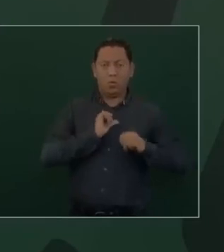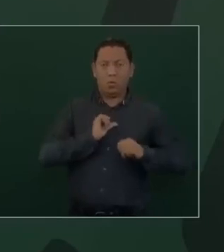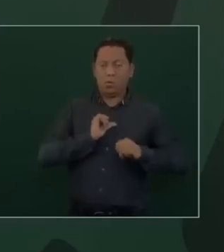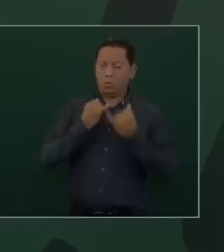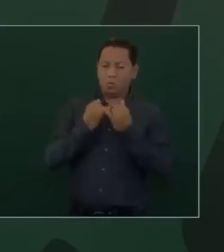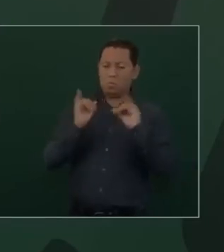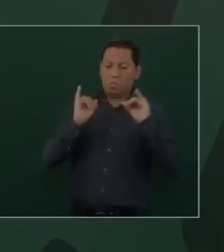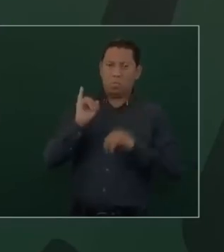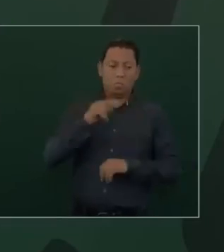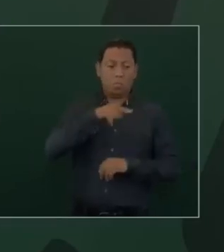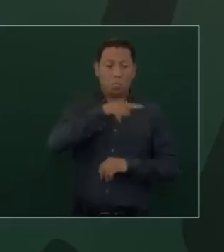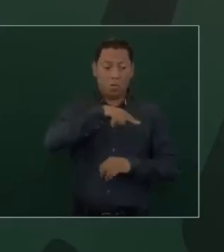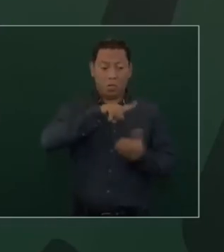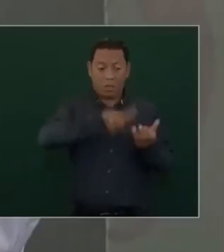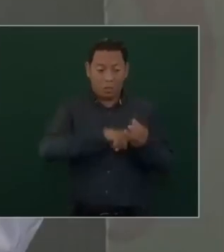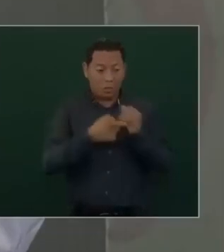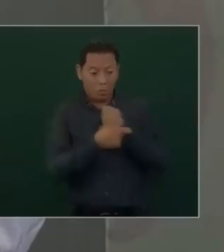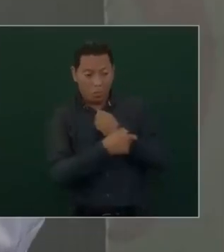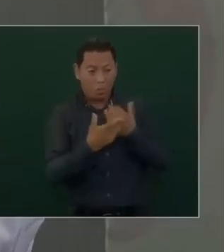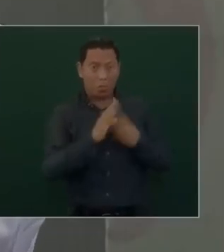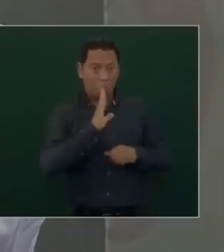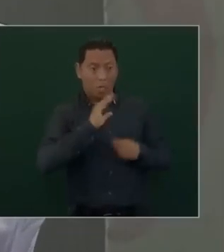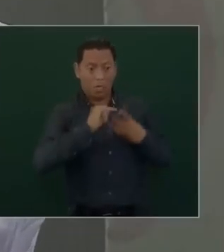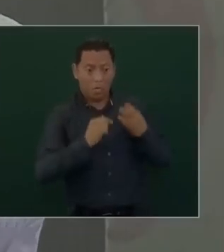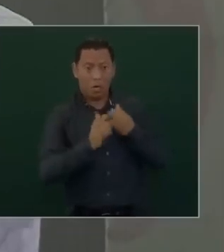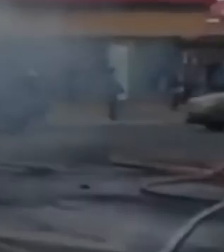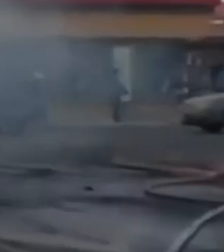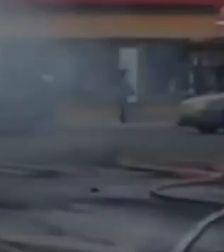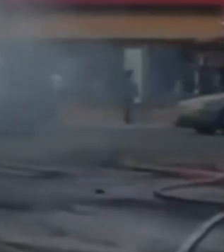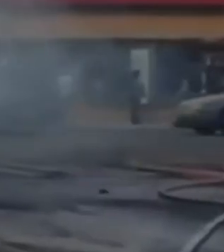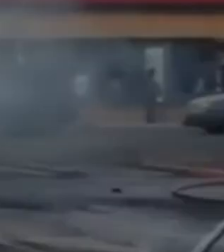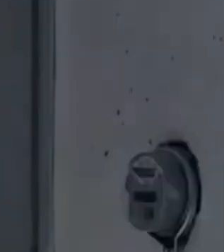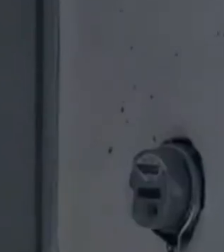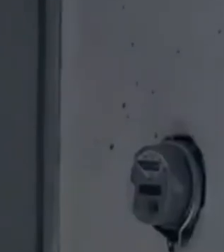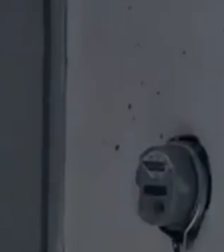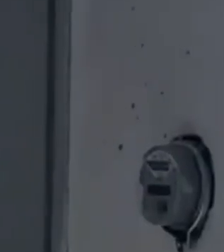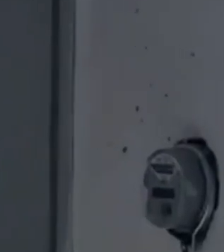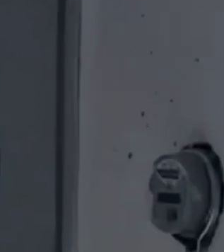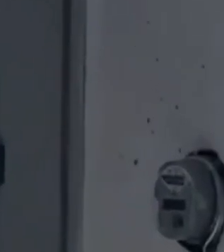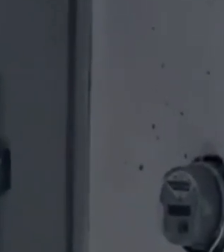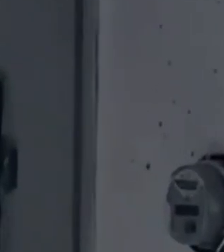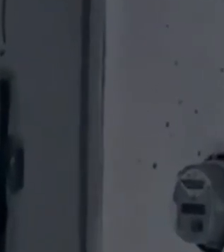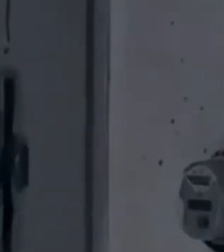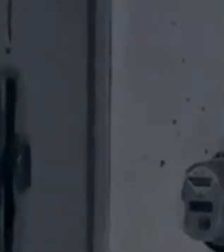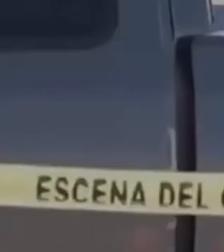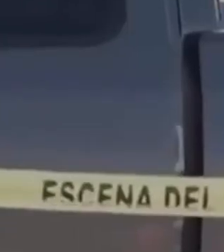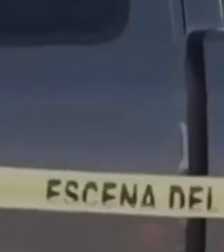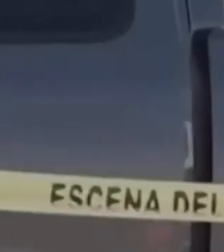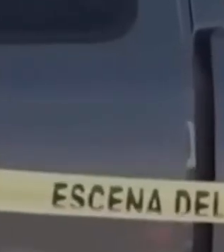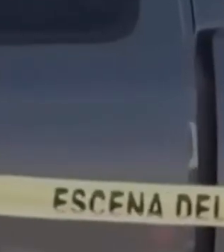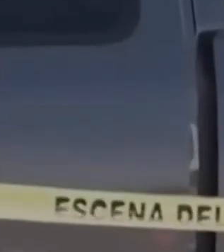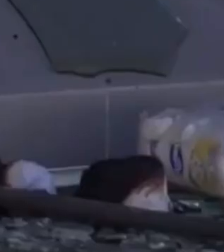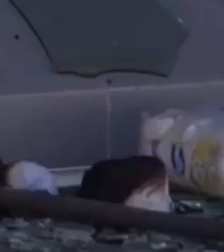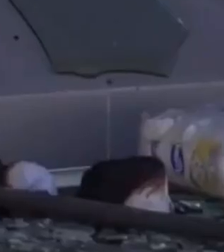que se sembraron en décadas pasadas y hoy florecen en esta sociedad. La injusticia social es un cáncer que produce violencia en casos